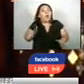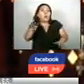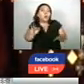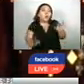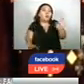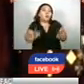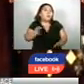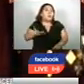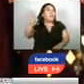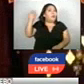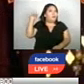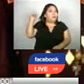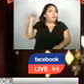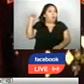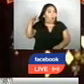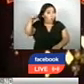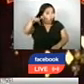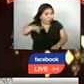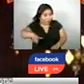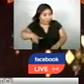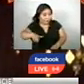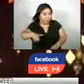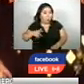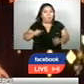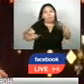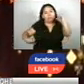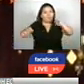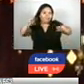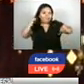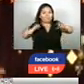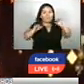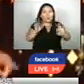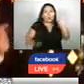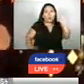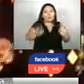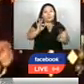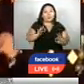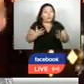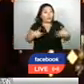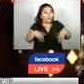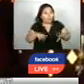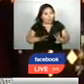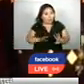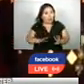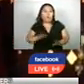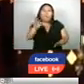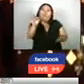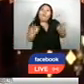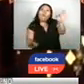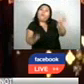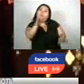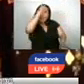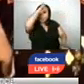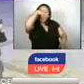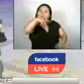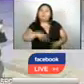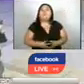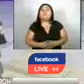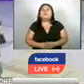justicia que había antes, la justicia de fachada, la justicia formal, la justicia de mentira.